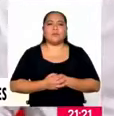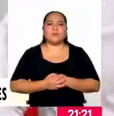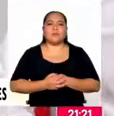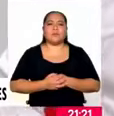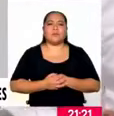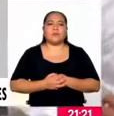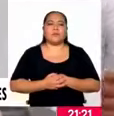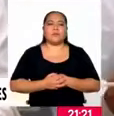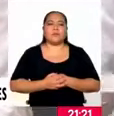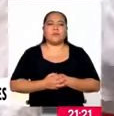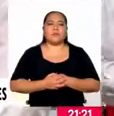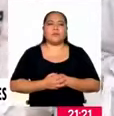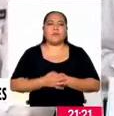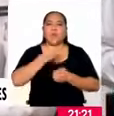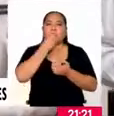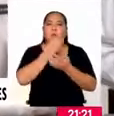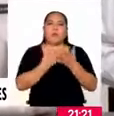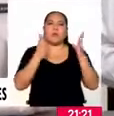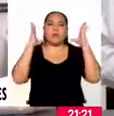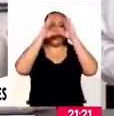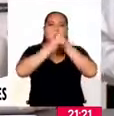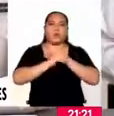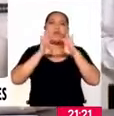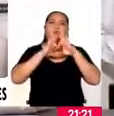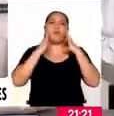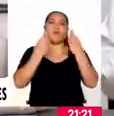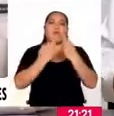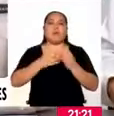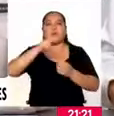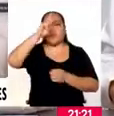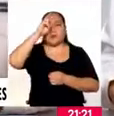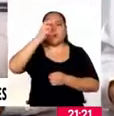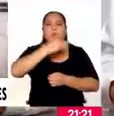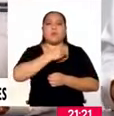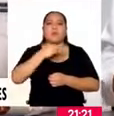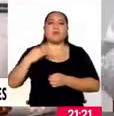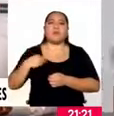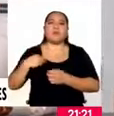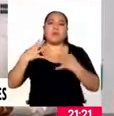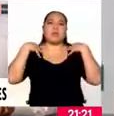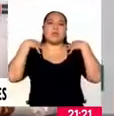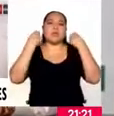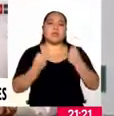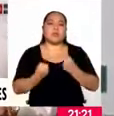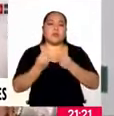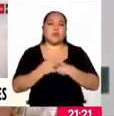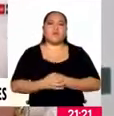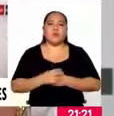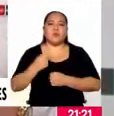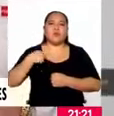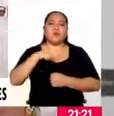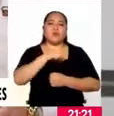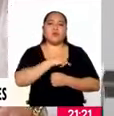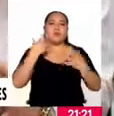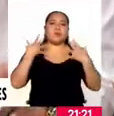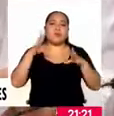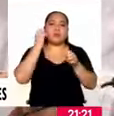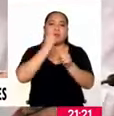Muy buenas noches, familia peruana. Desde el Ministerio de Salud estamos